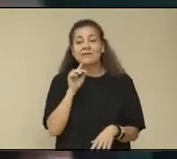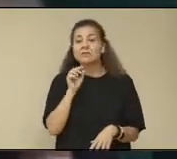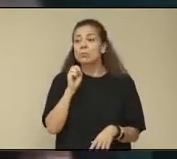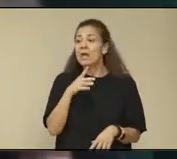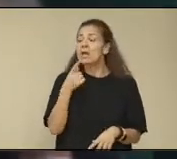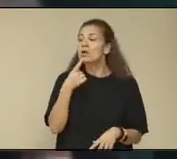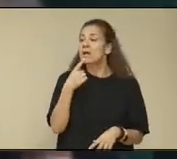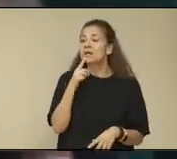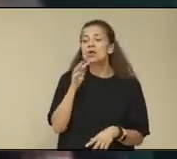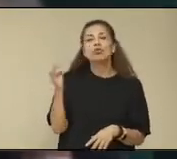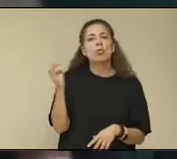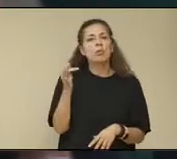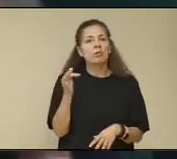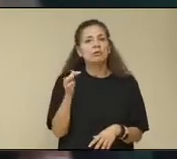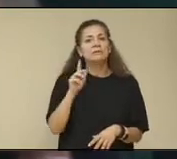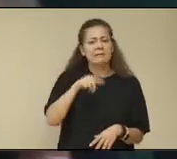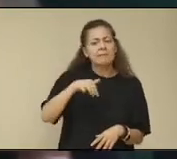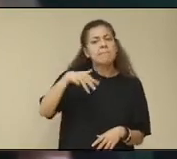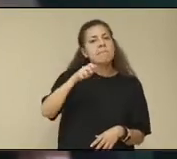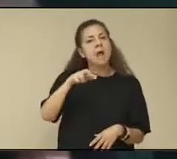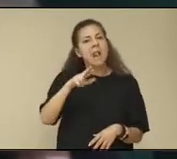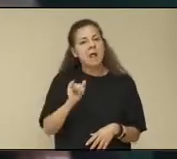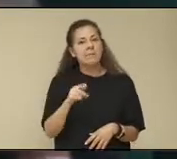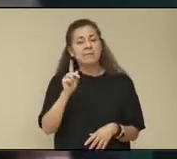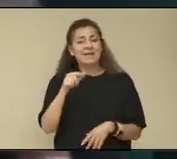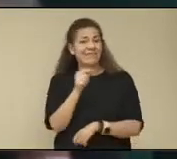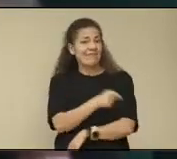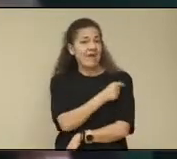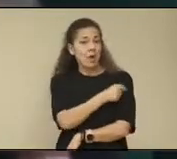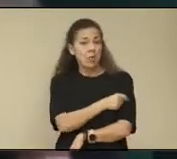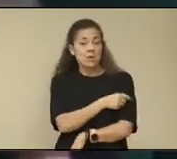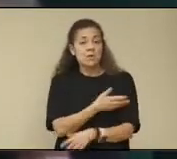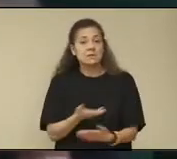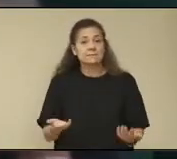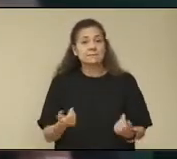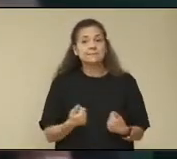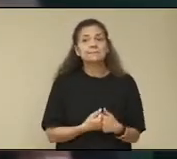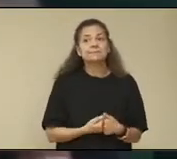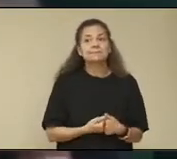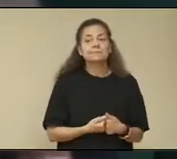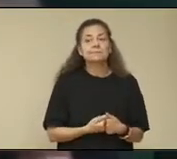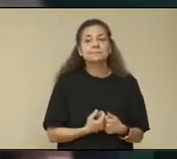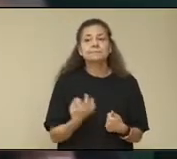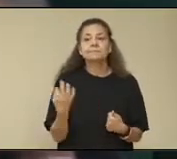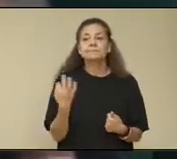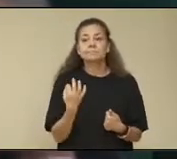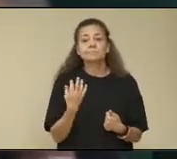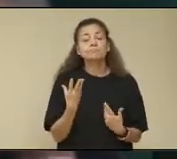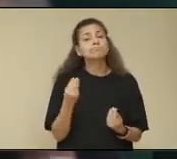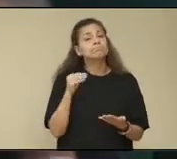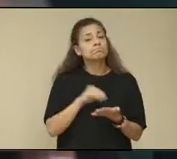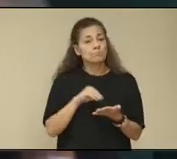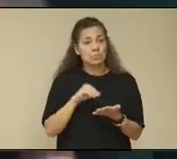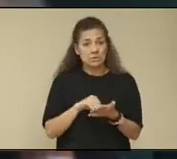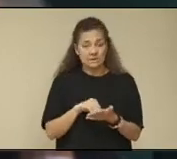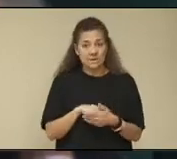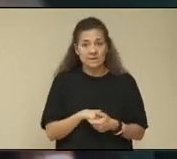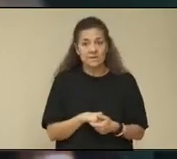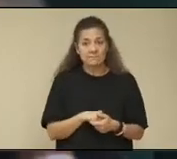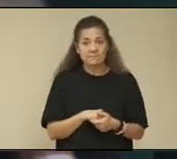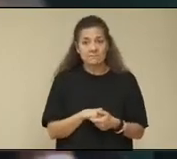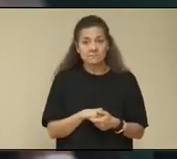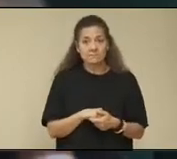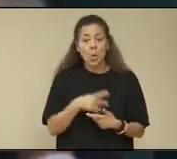en tuberculosis, en malaria, es decir, que las vacunas tienen que ir muchas veces con